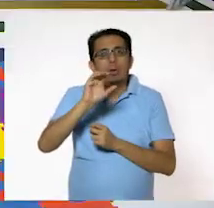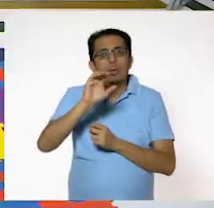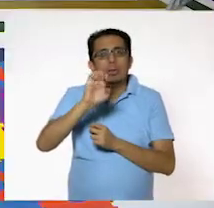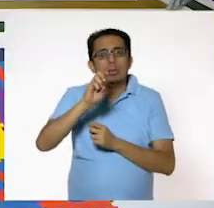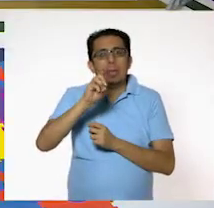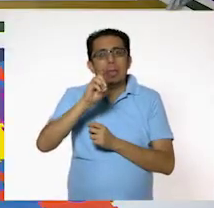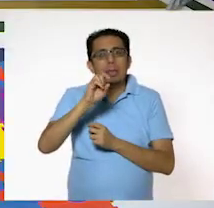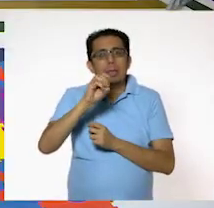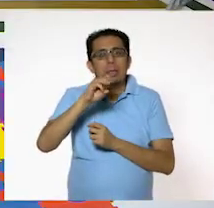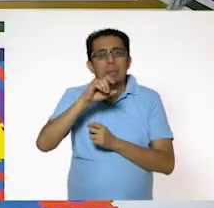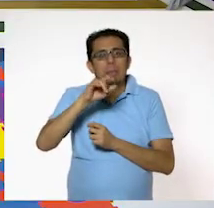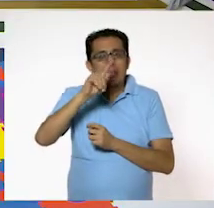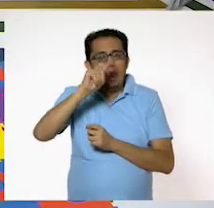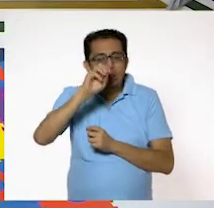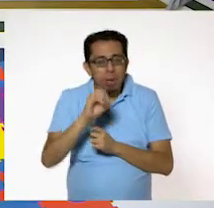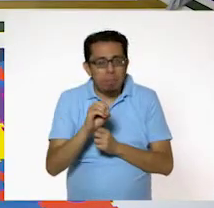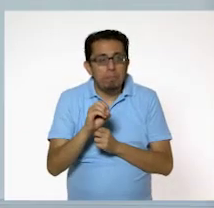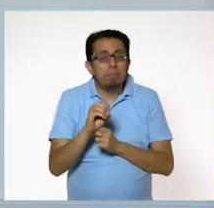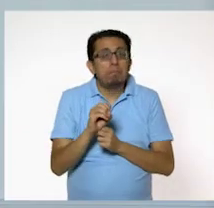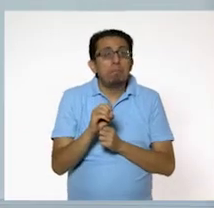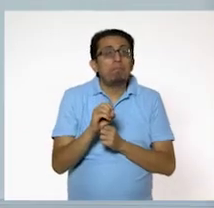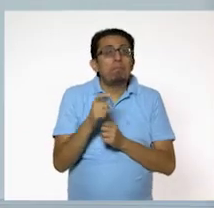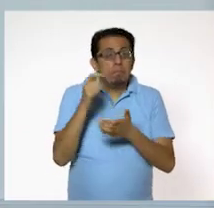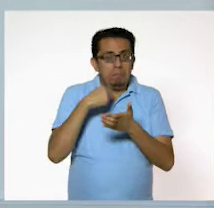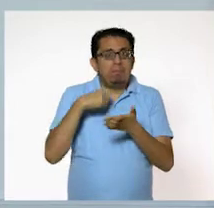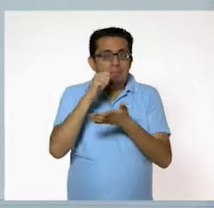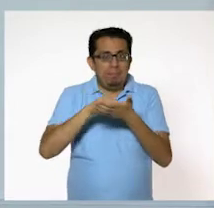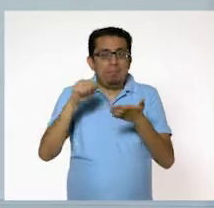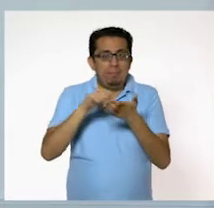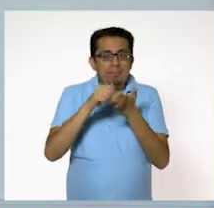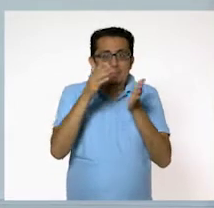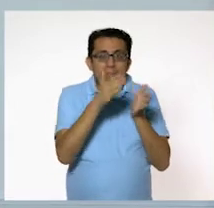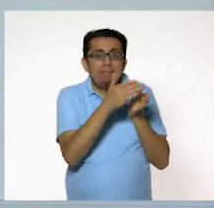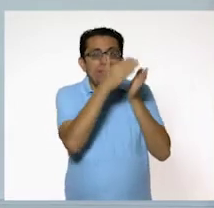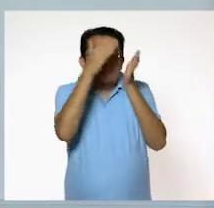lado, porque acá ya no me va a caber. Vamos a poner...